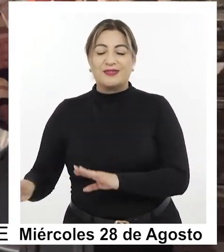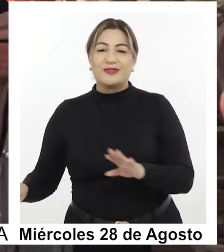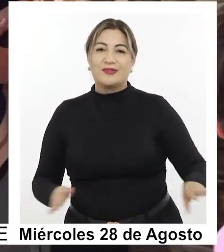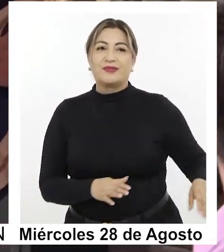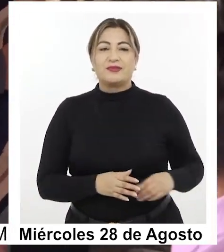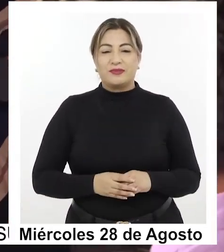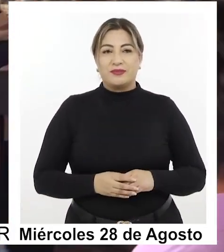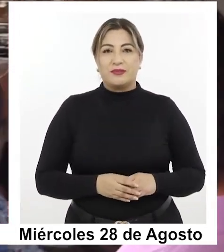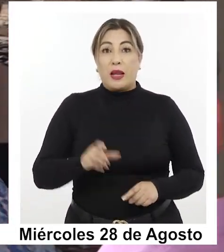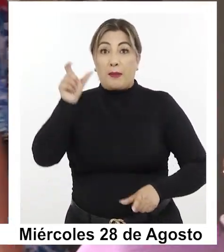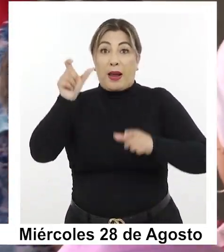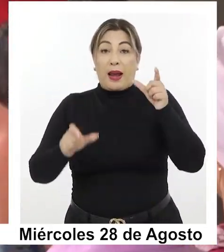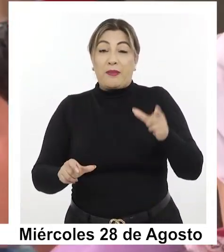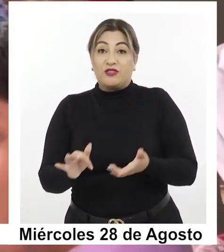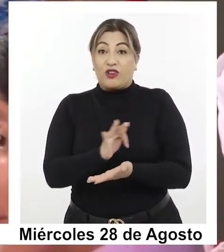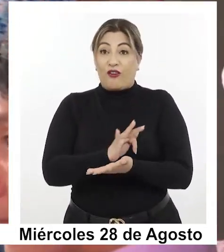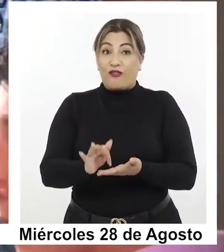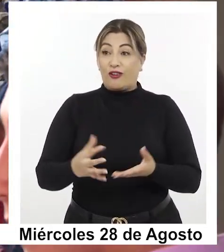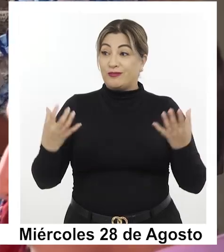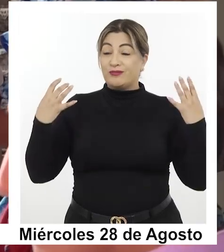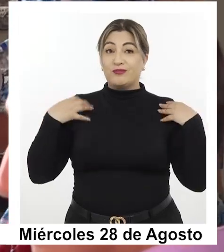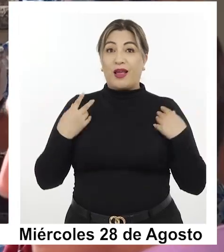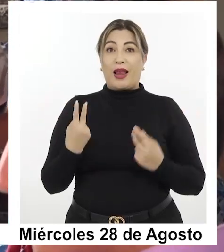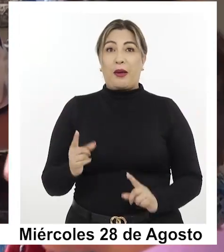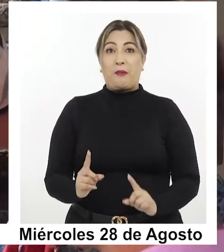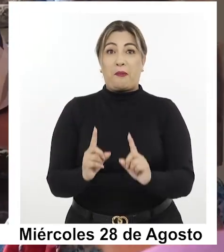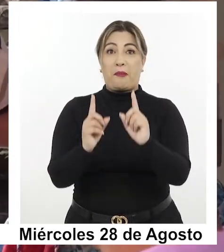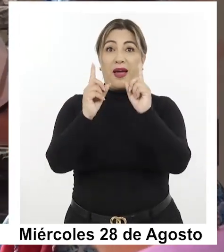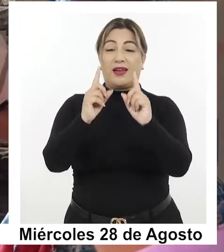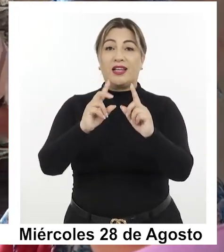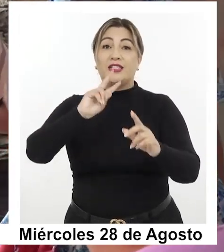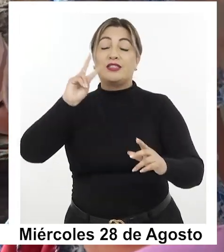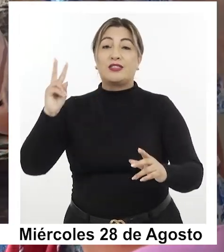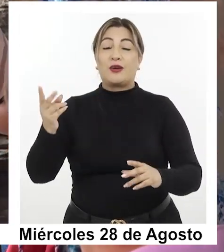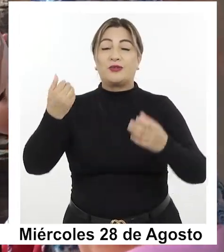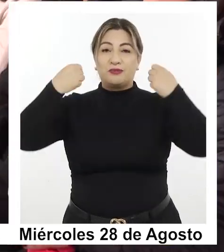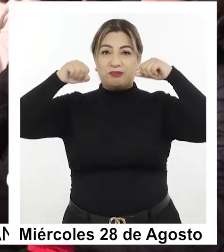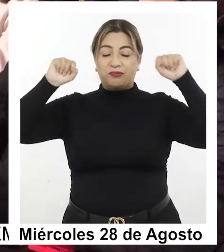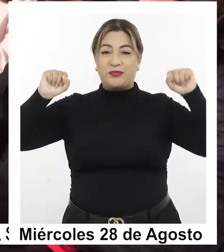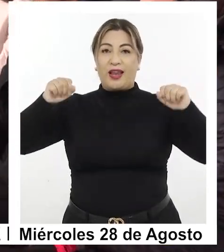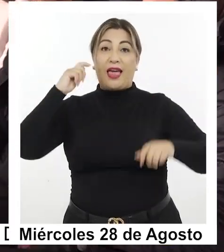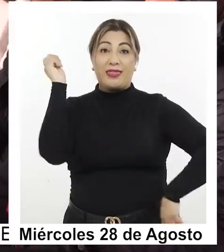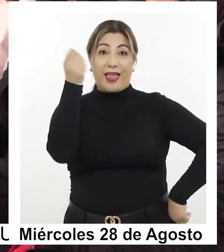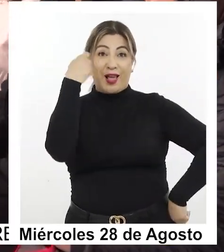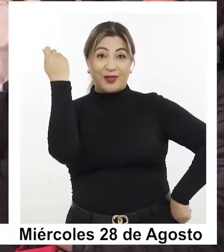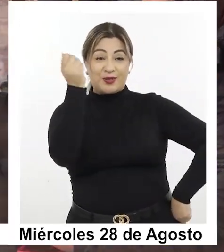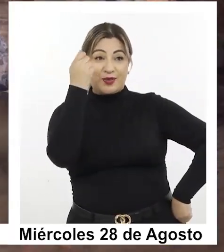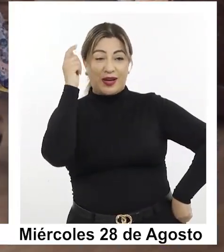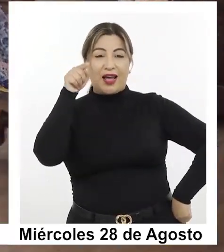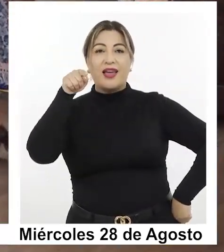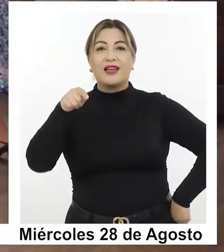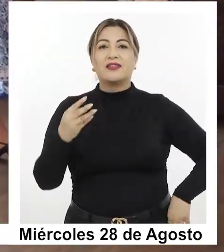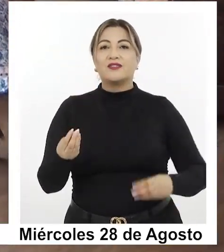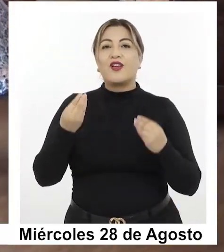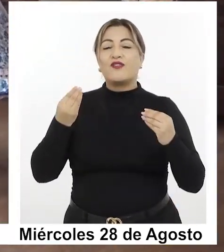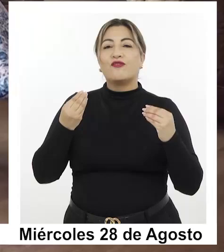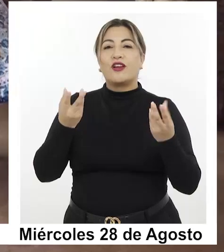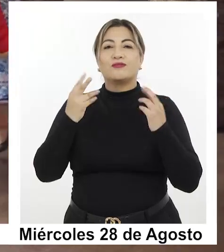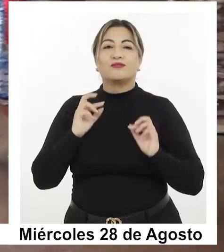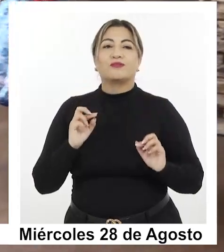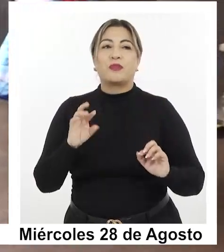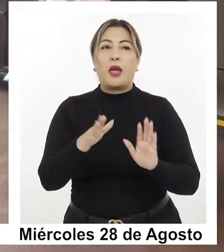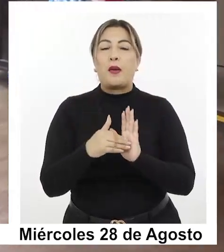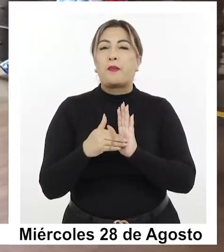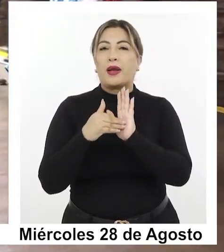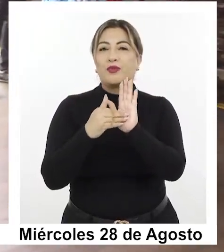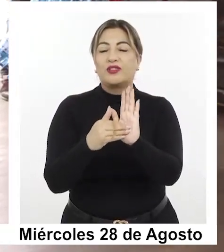Para los folcloristas, como esta pareja vicecampeona juvenil de cueca, esta es una buena oportunidad para